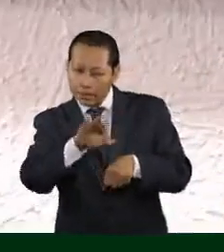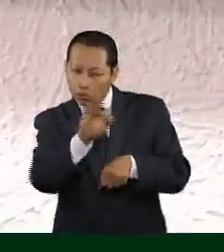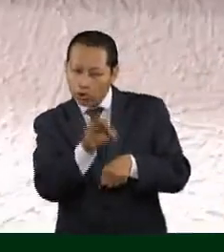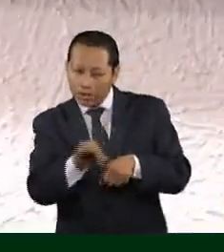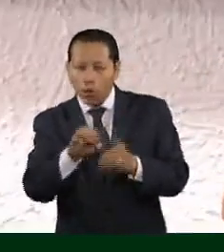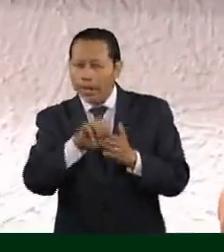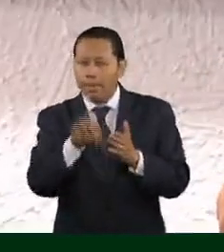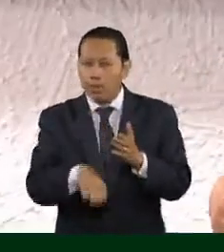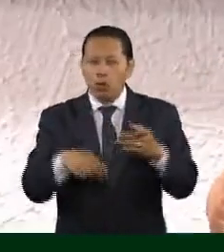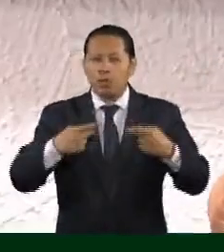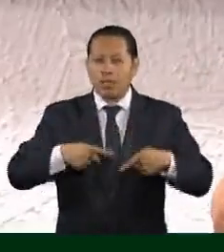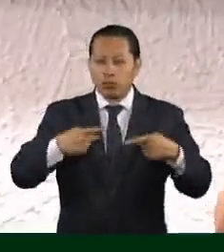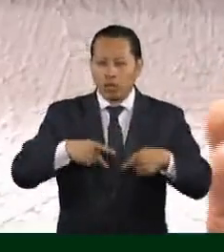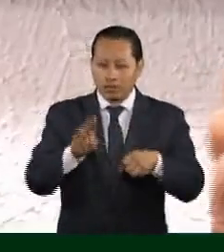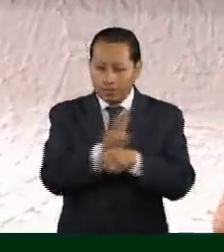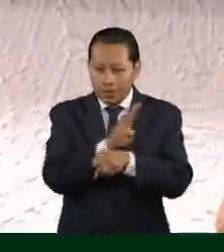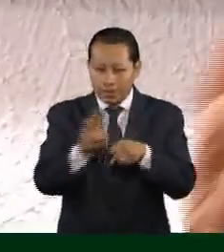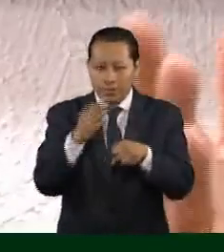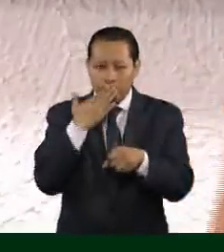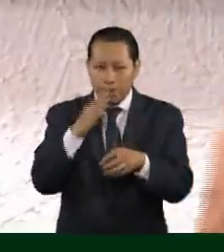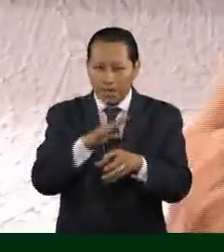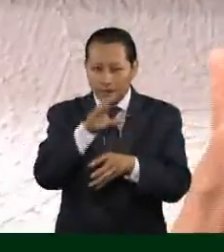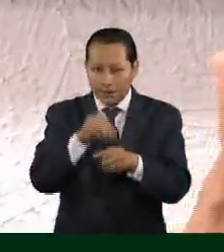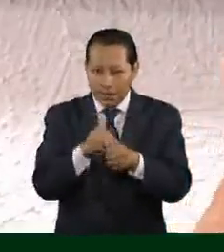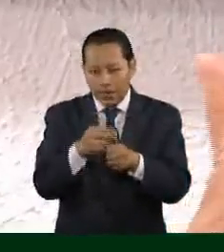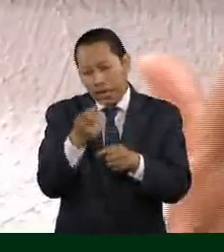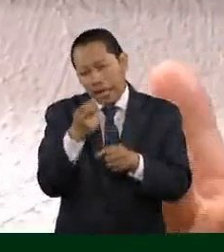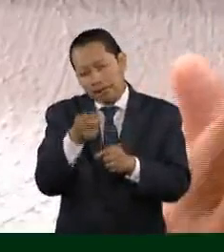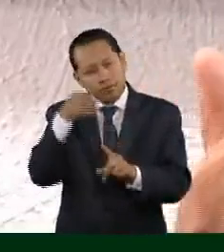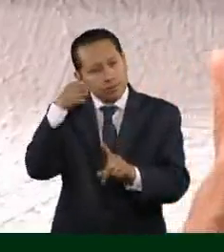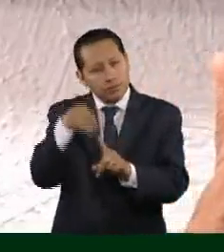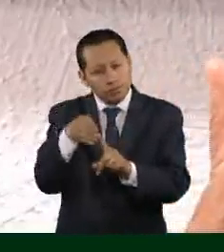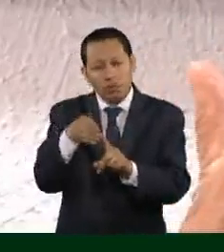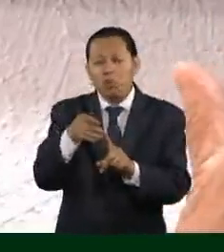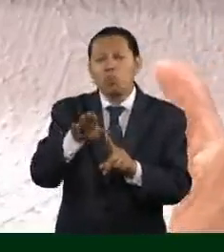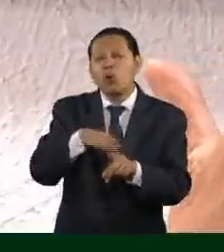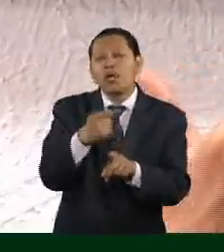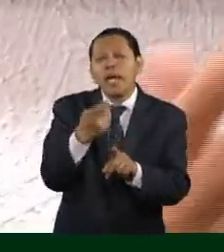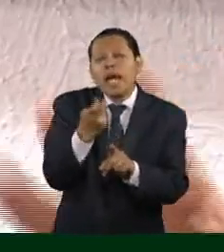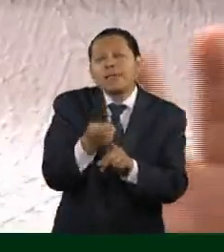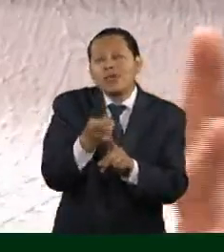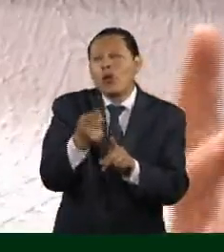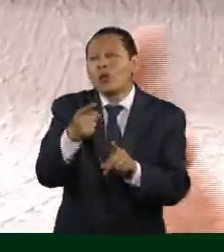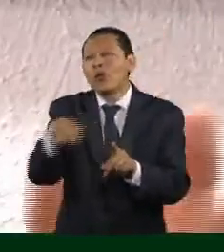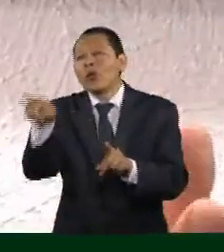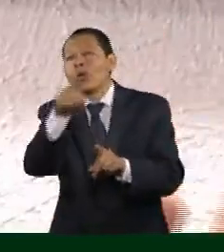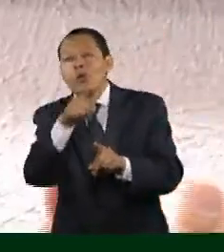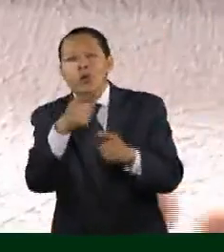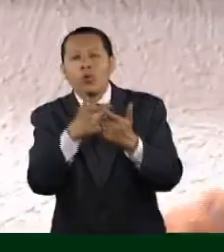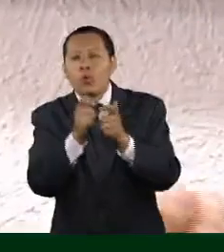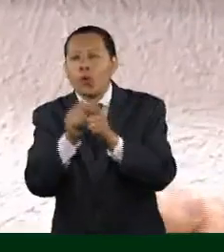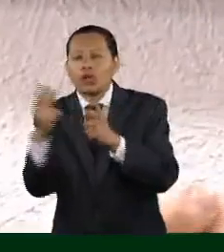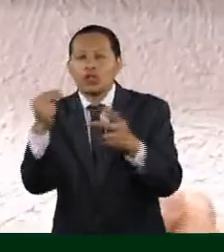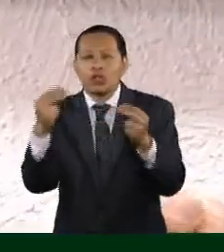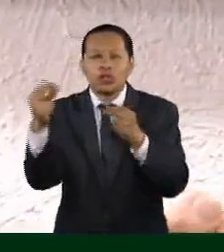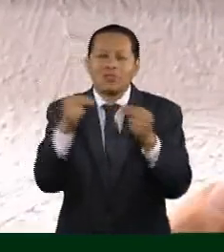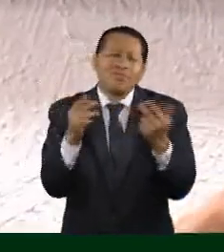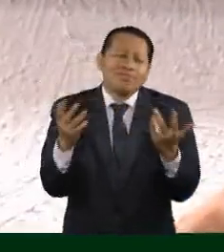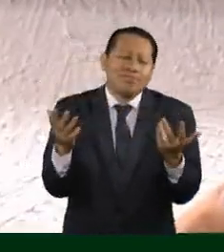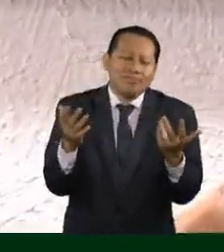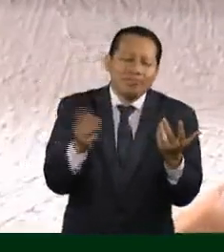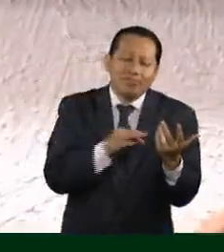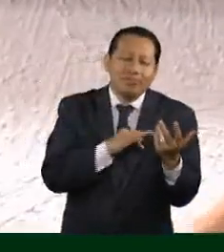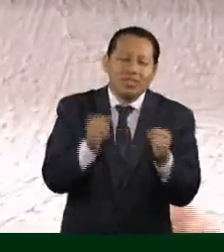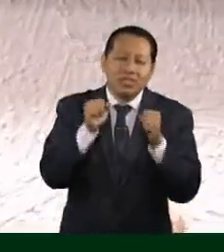todo. Esas, es difícil que haya argumentación en contra, quizás propuestas para agregarle alguna cosa